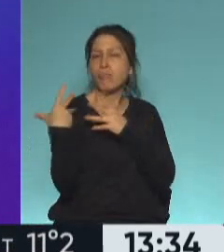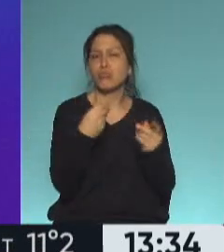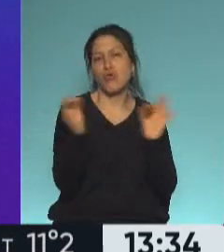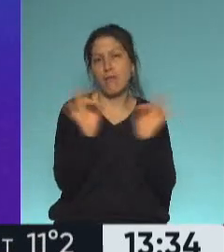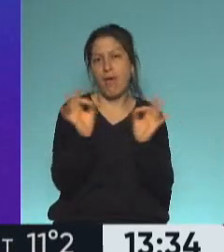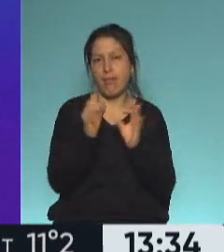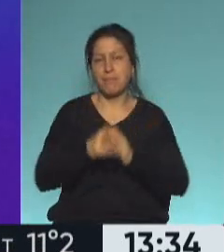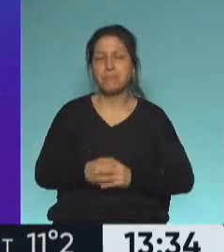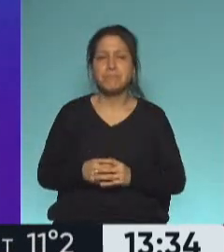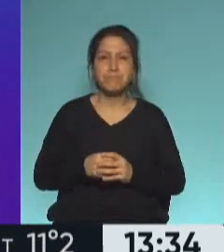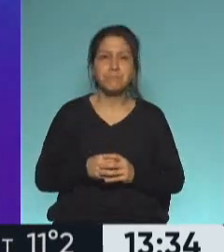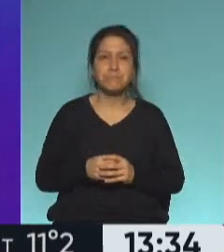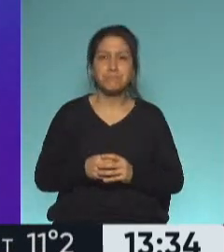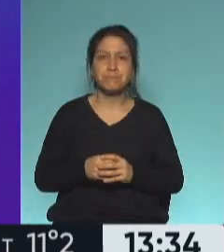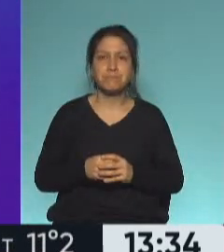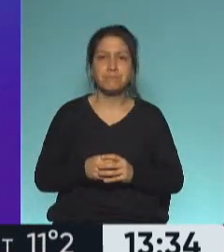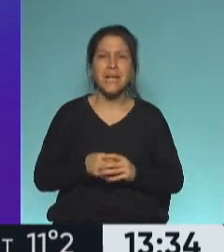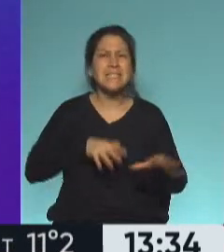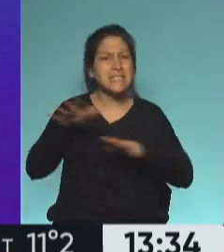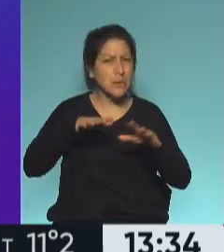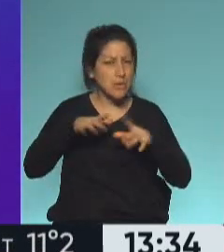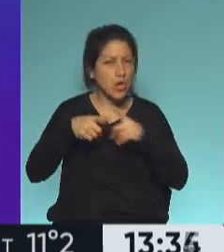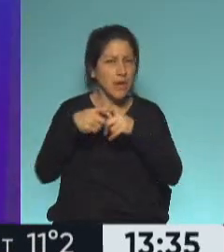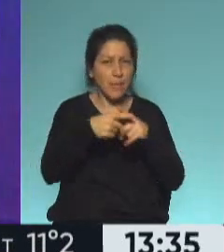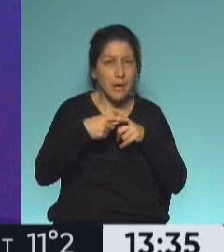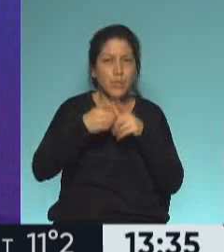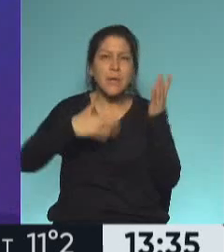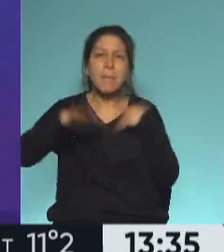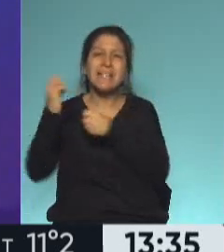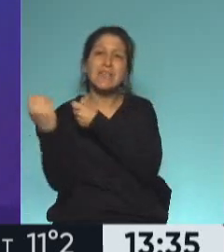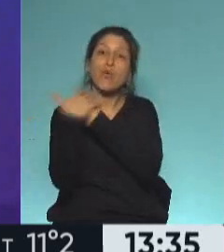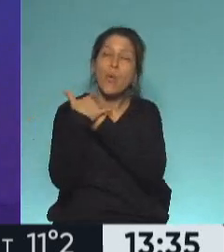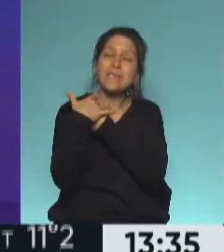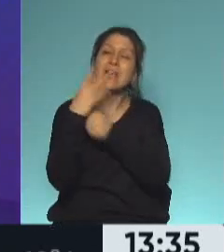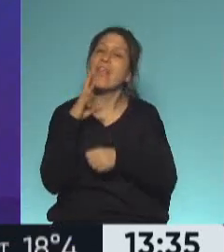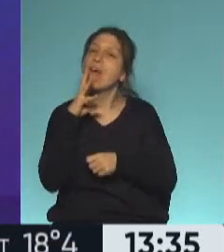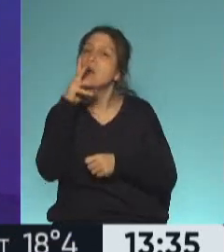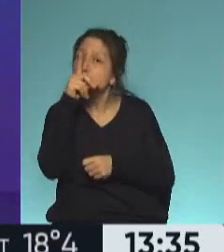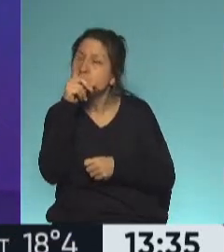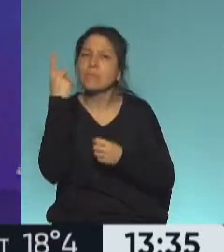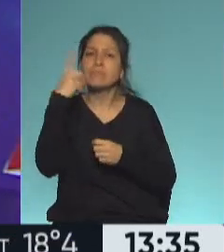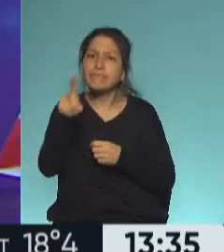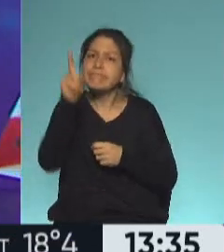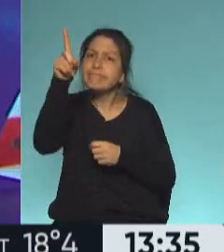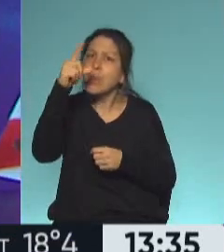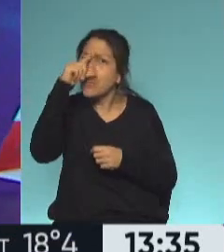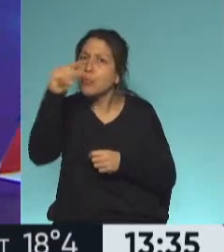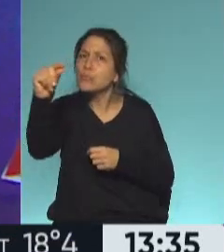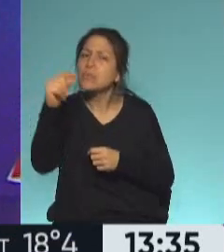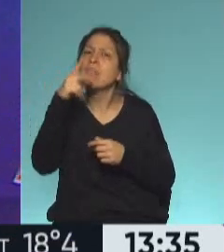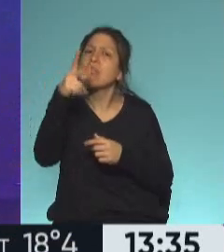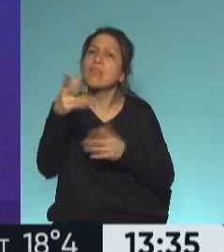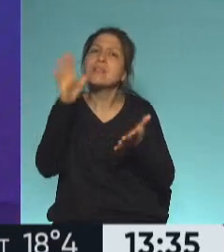En la situación de Bielorrusia tiene mucho que ver Rusia. Es decir, Putin denuncia, en este caso, presiones exteriores